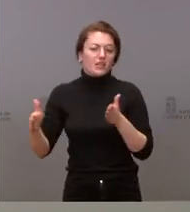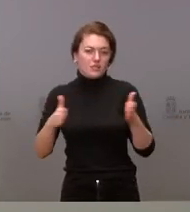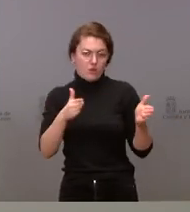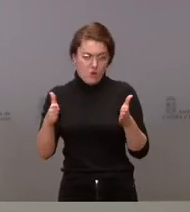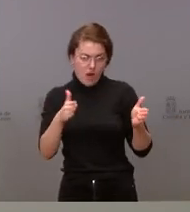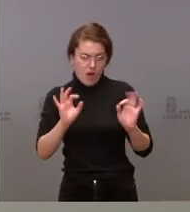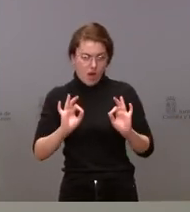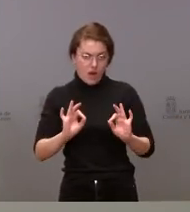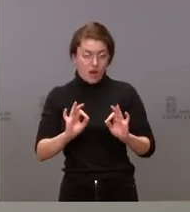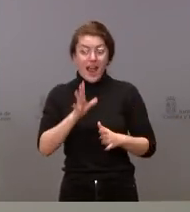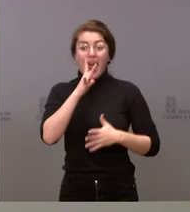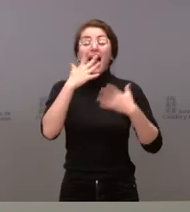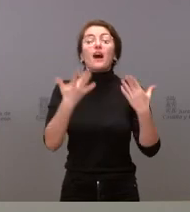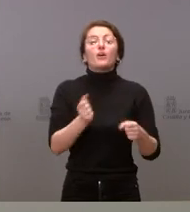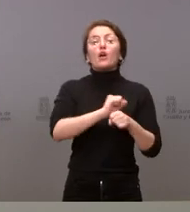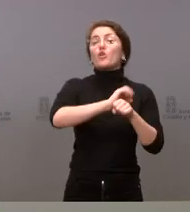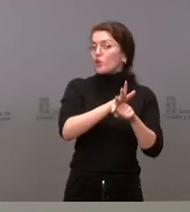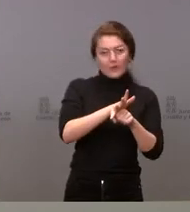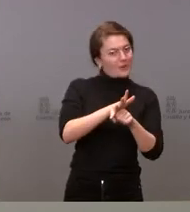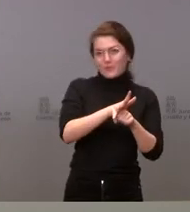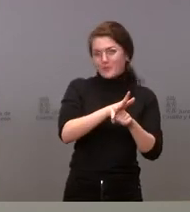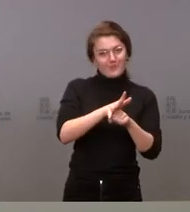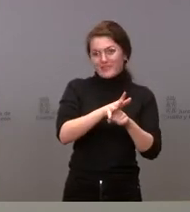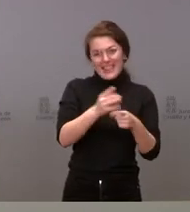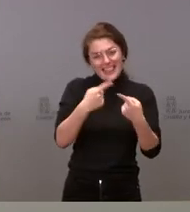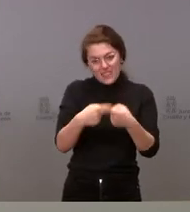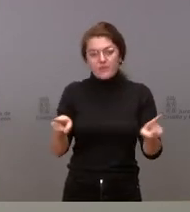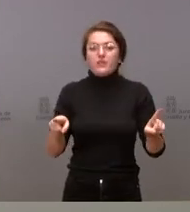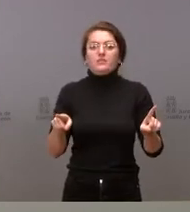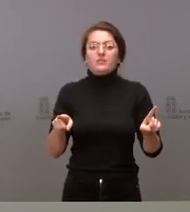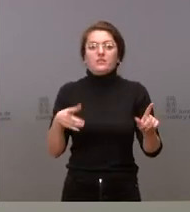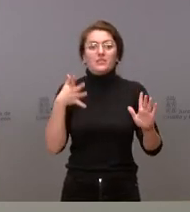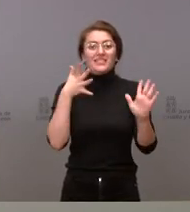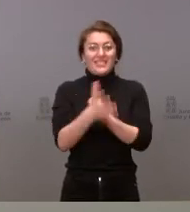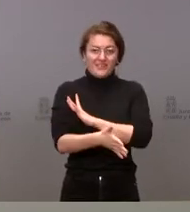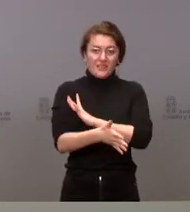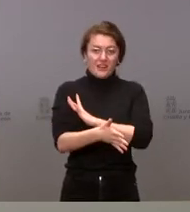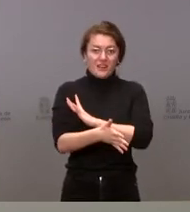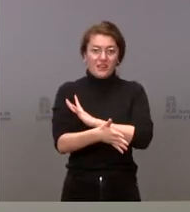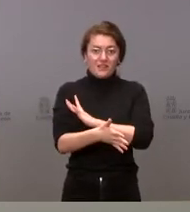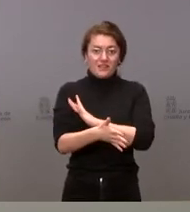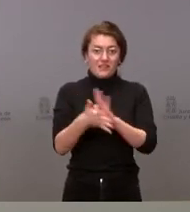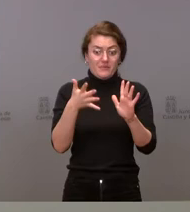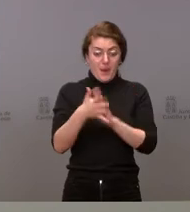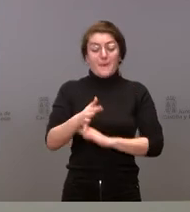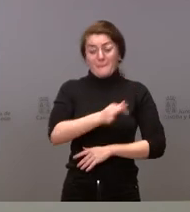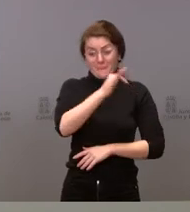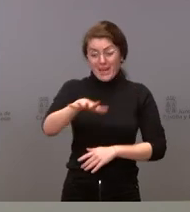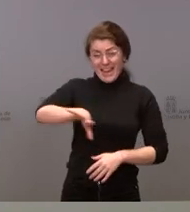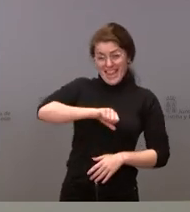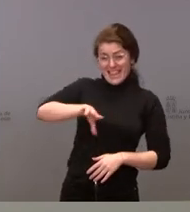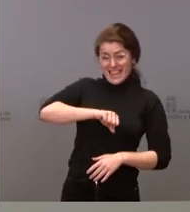no psuv no está en esa situación por lo tanto esa situación de y además la incidencia acumulada